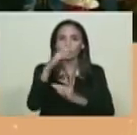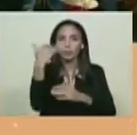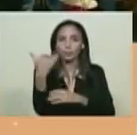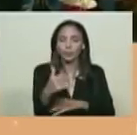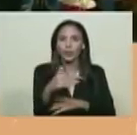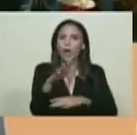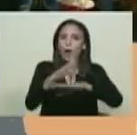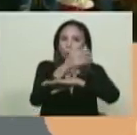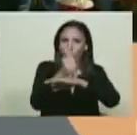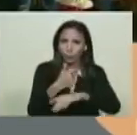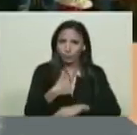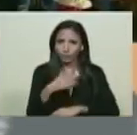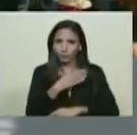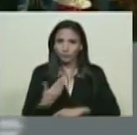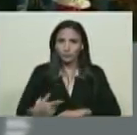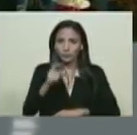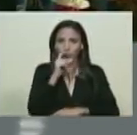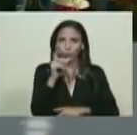¿De Maduro?